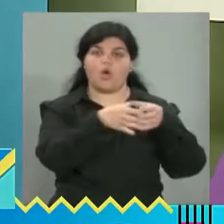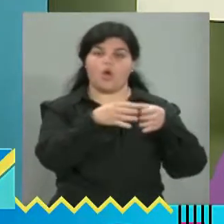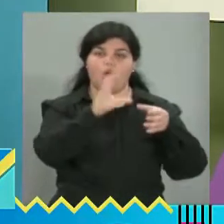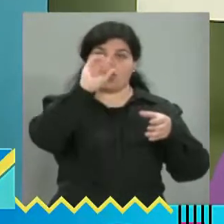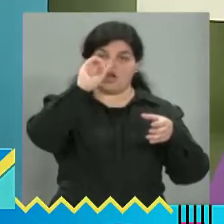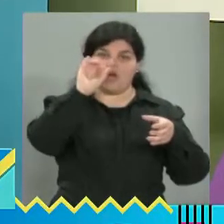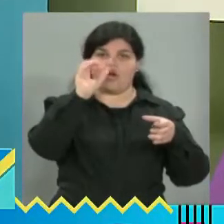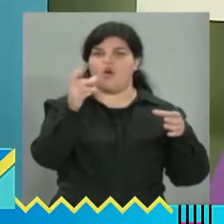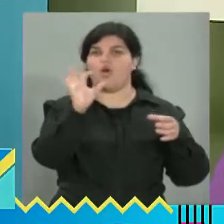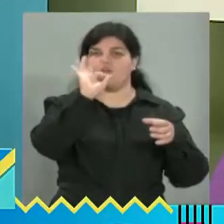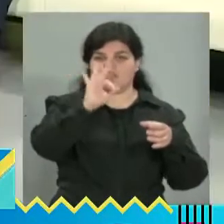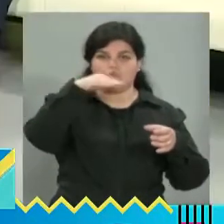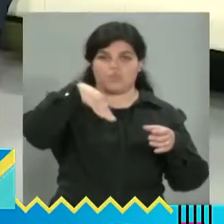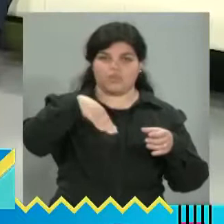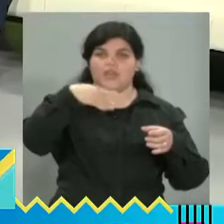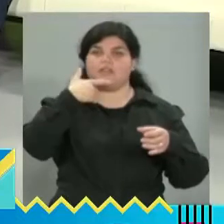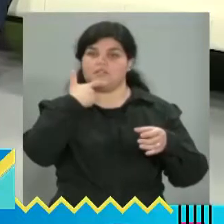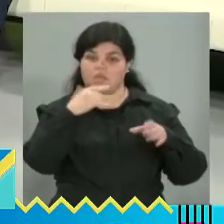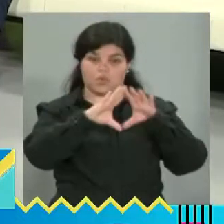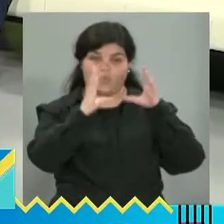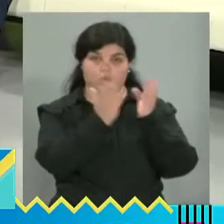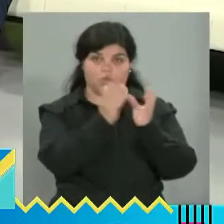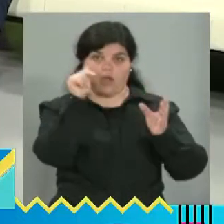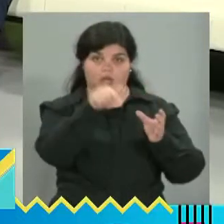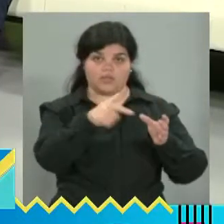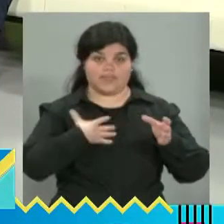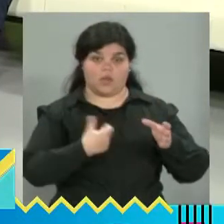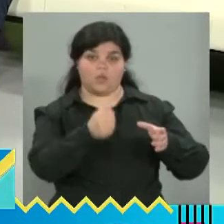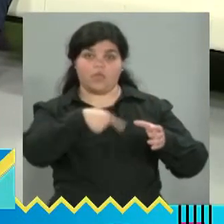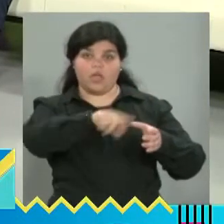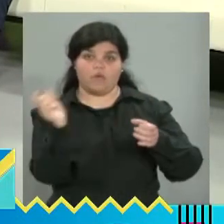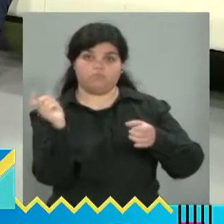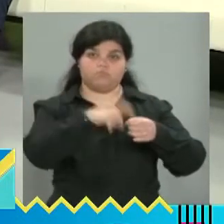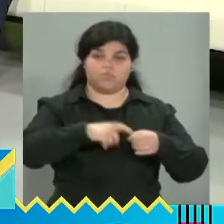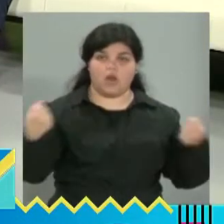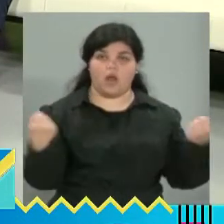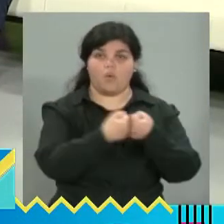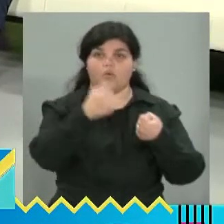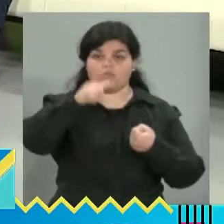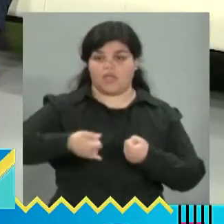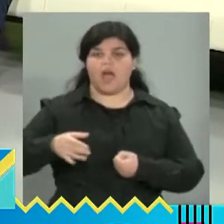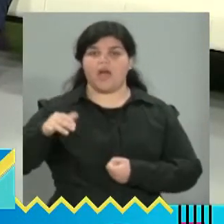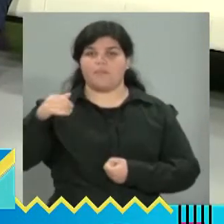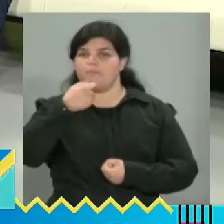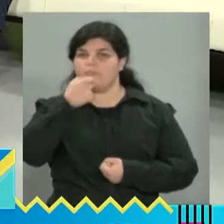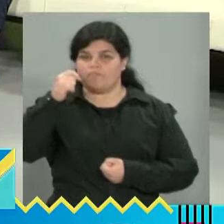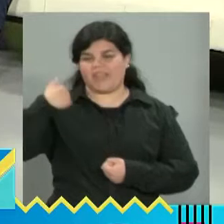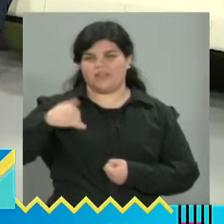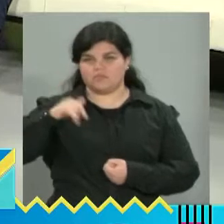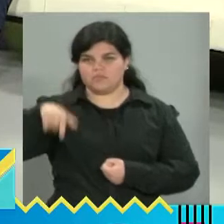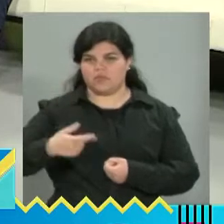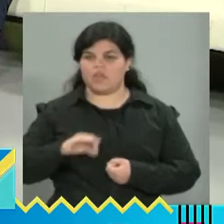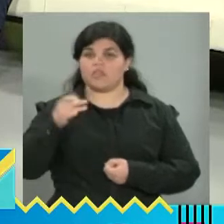lo vino a hacer recién este año, la ratificación de este convenio. ¿Qué pasa hoy con lo que se está haciendo a nivel